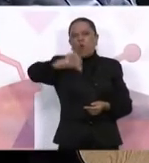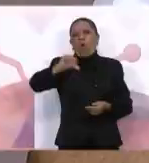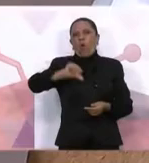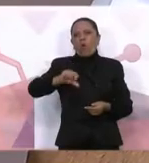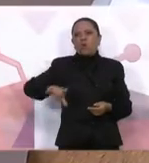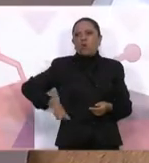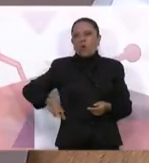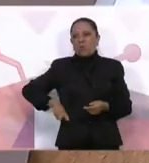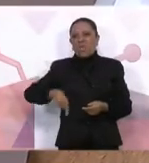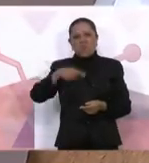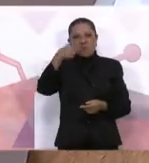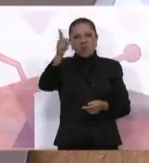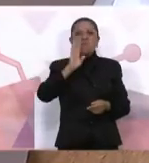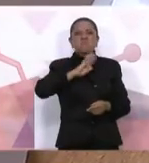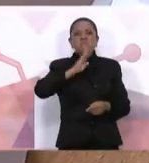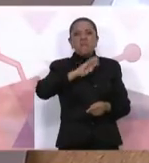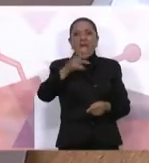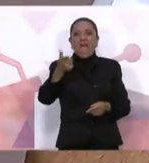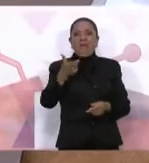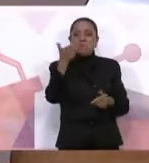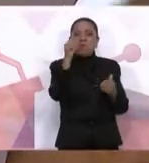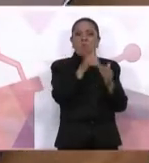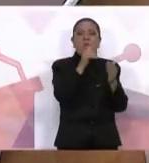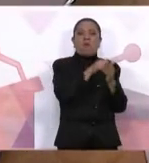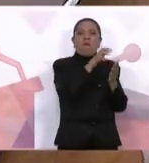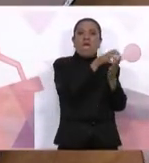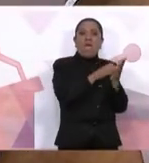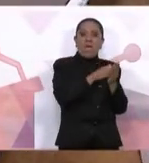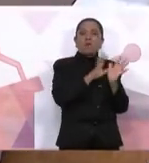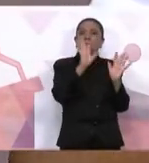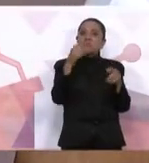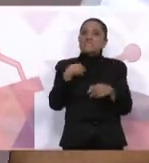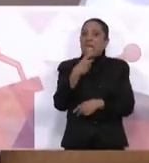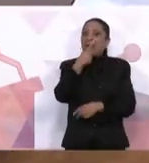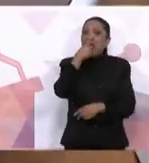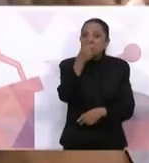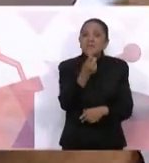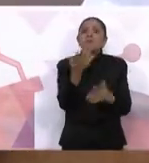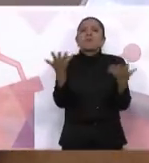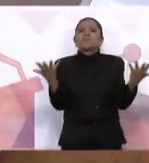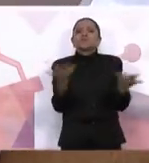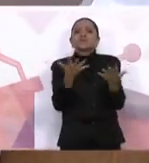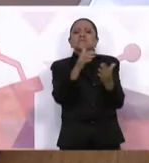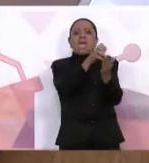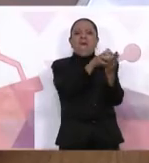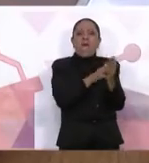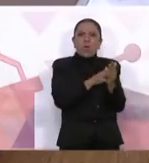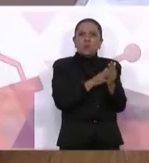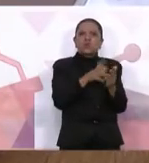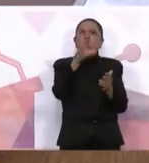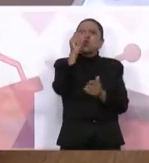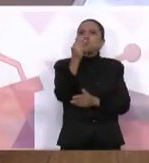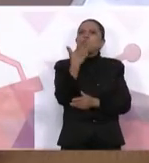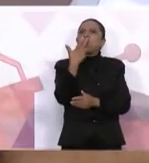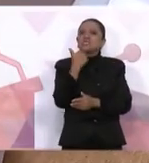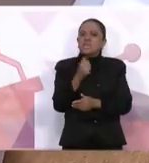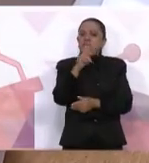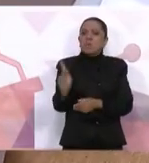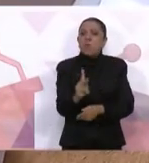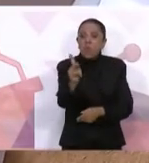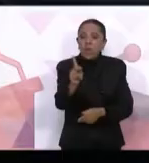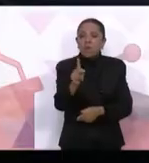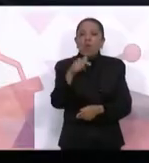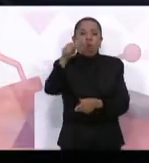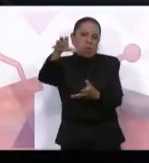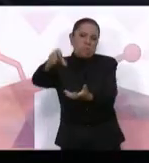los ahorros ya dije vamos a generar ahorros lo que no le sirva al pueblo se lo vamos a invertir en este instituto morelense de